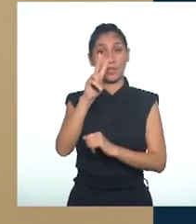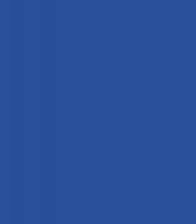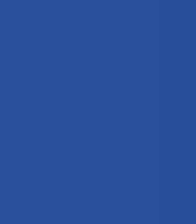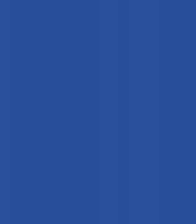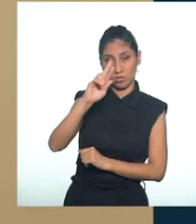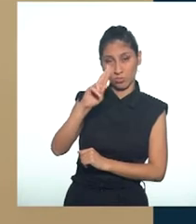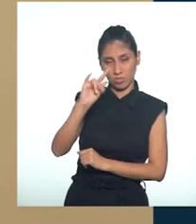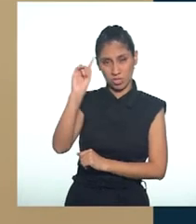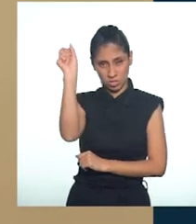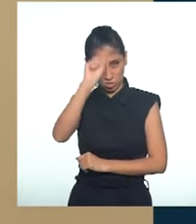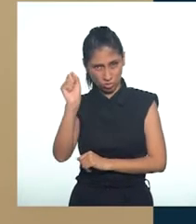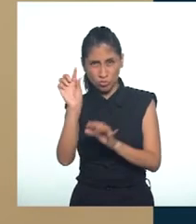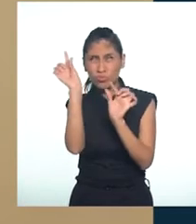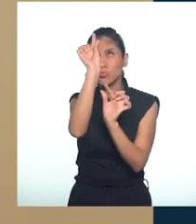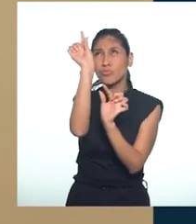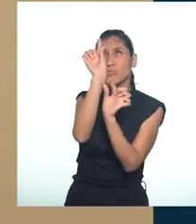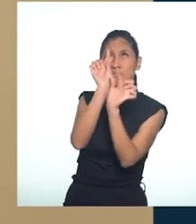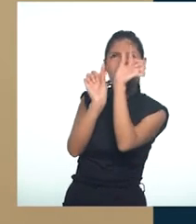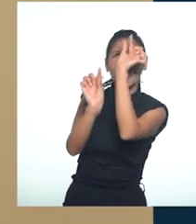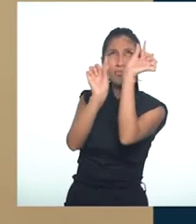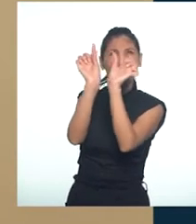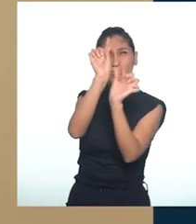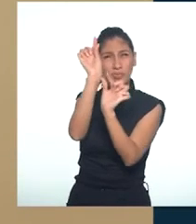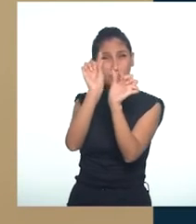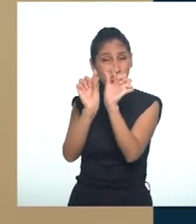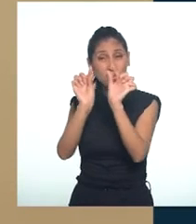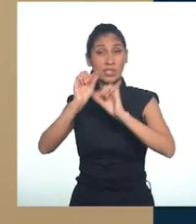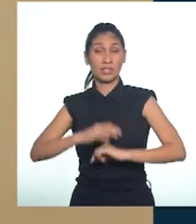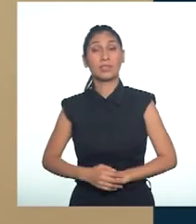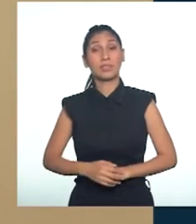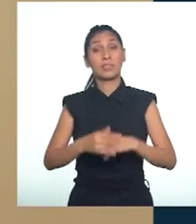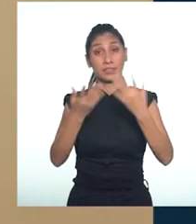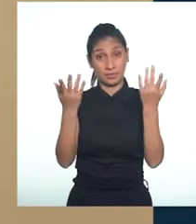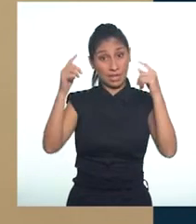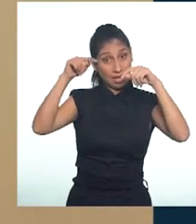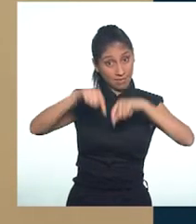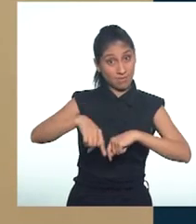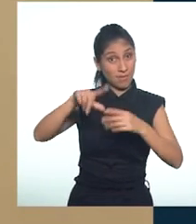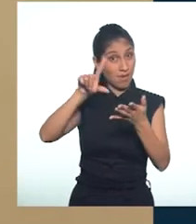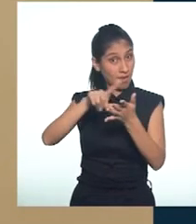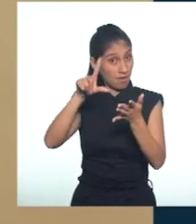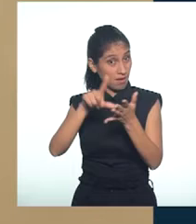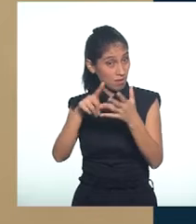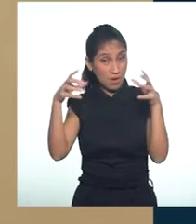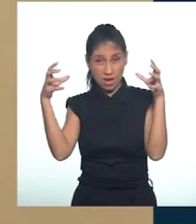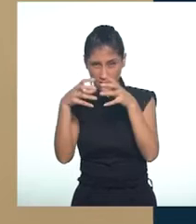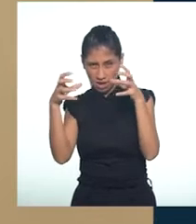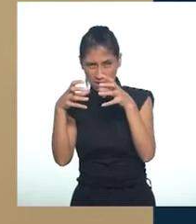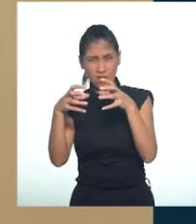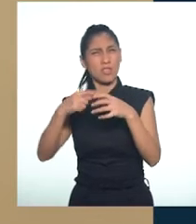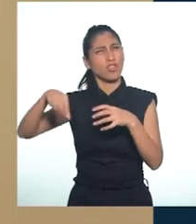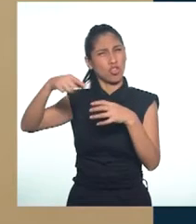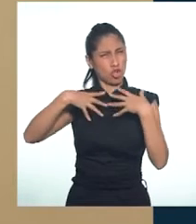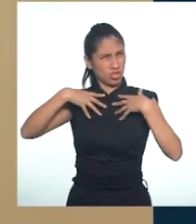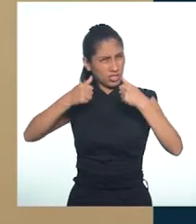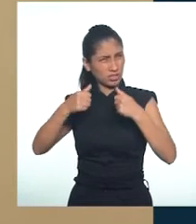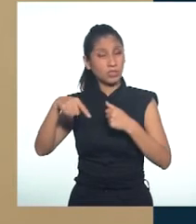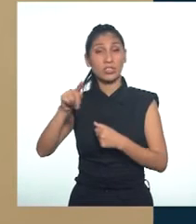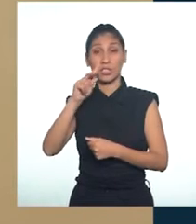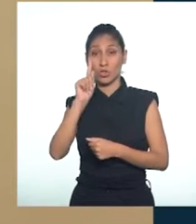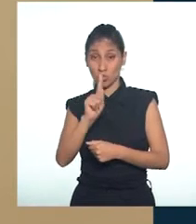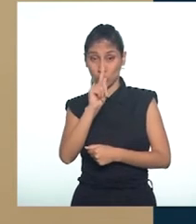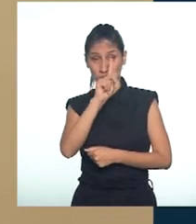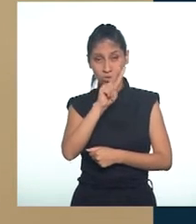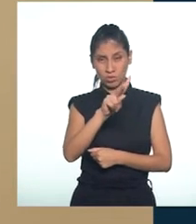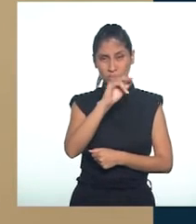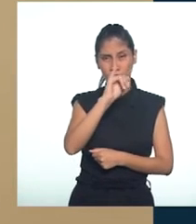los virus. Según información de la Dirección Regional de Lima Metropolitana, un virus es un